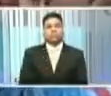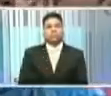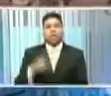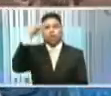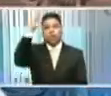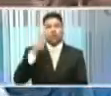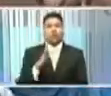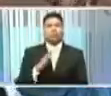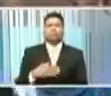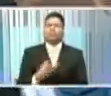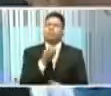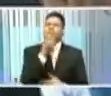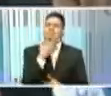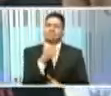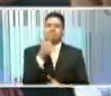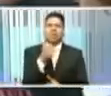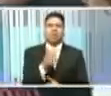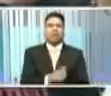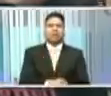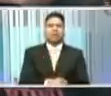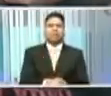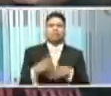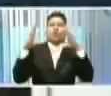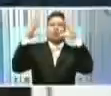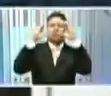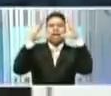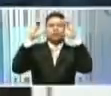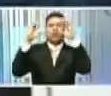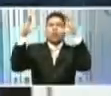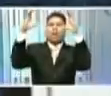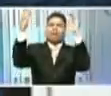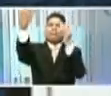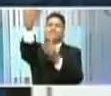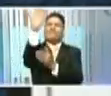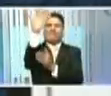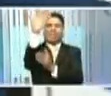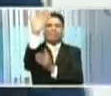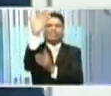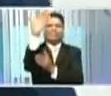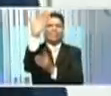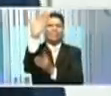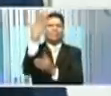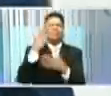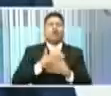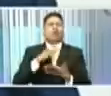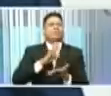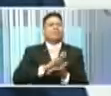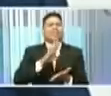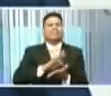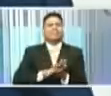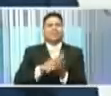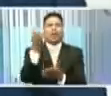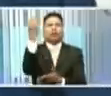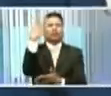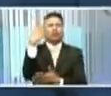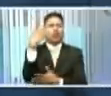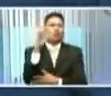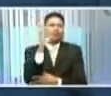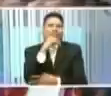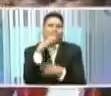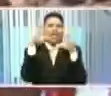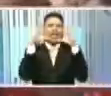Diosito es tan buena gente que me puso tremenda nube aquí al frente para que yo hablara más o menos tranquilo. ¿Qué les parece?